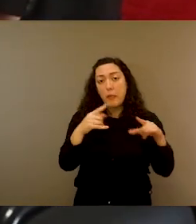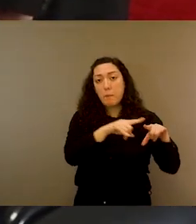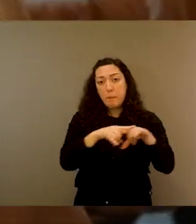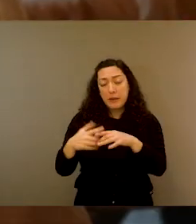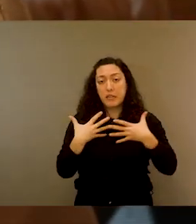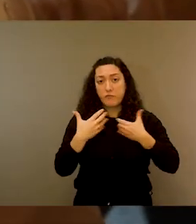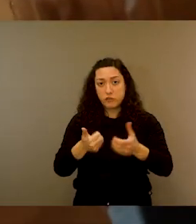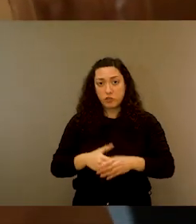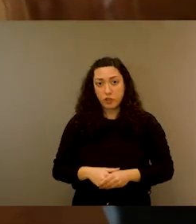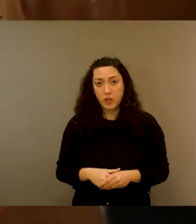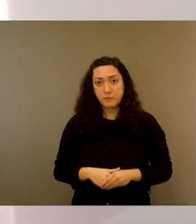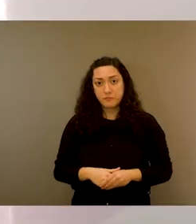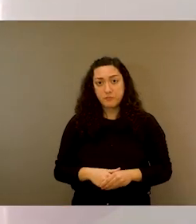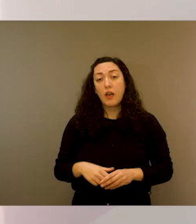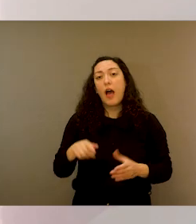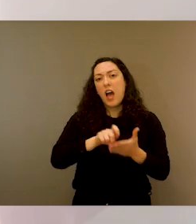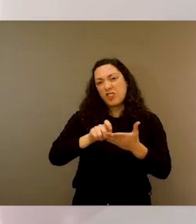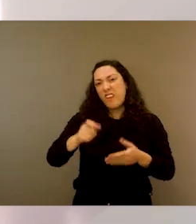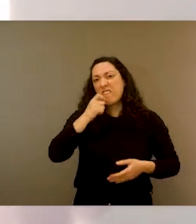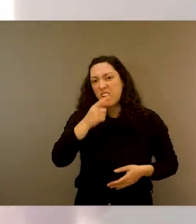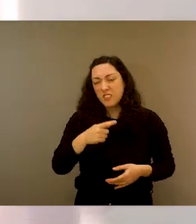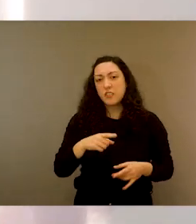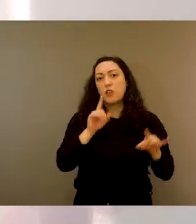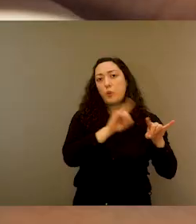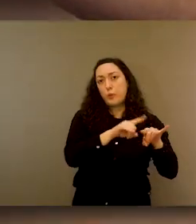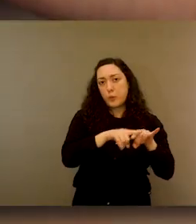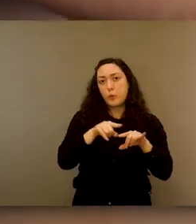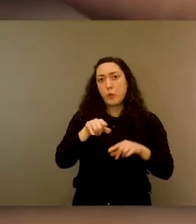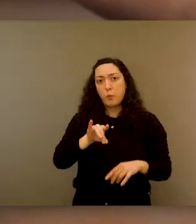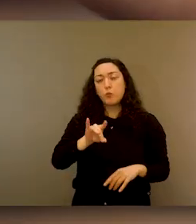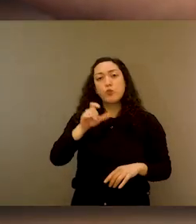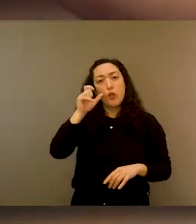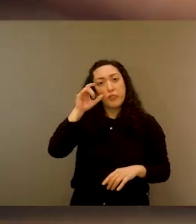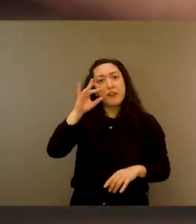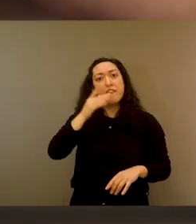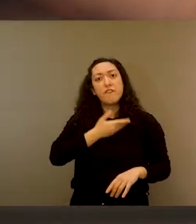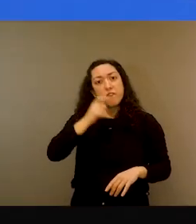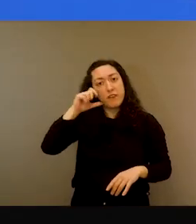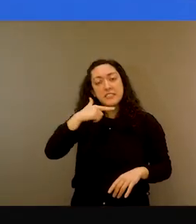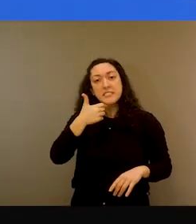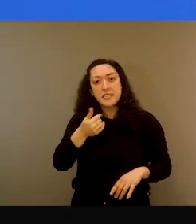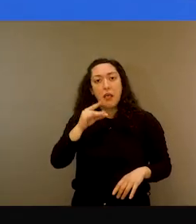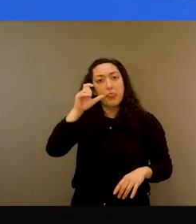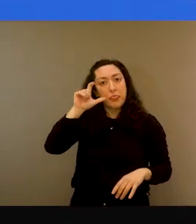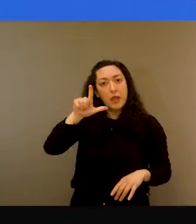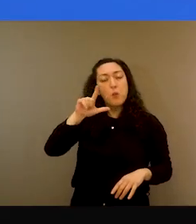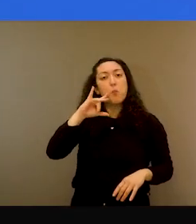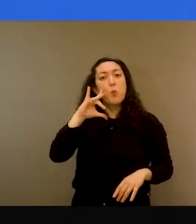inscribirte en la página de la Defensoría. Anota, es fácil,